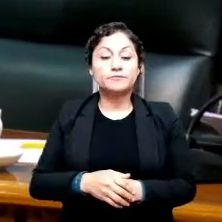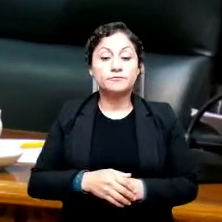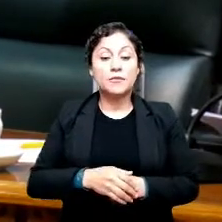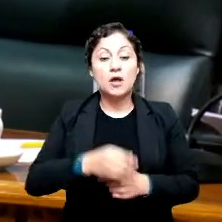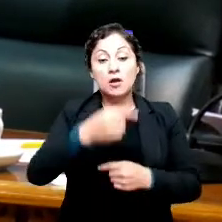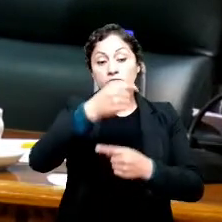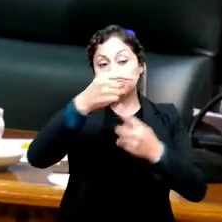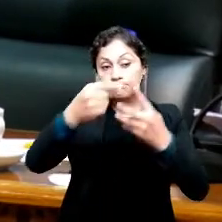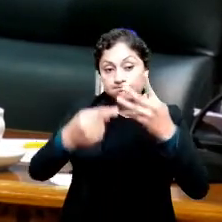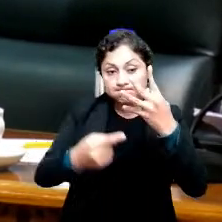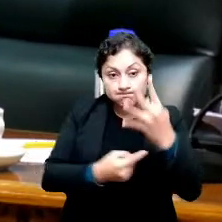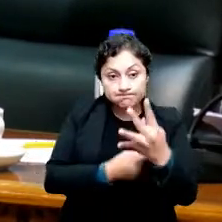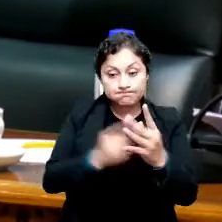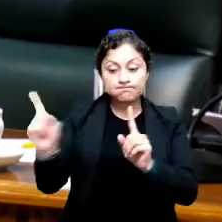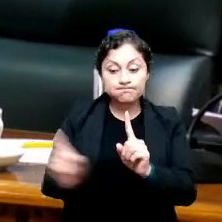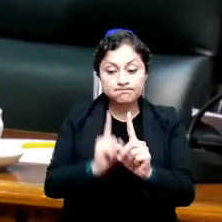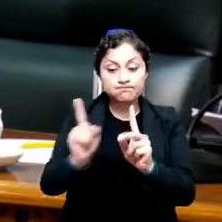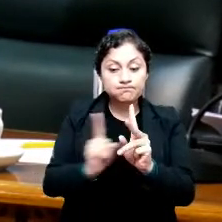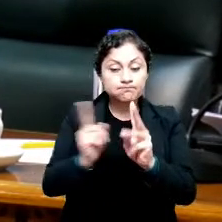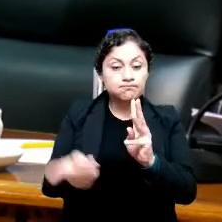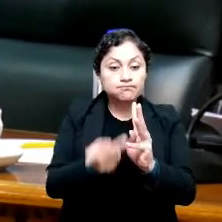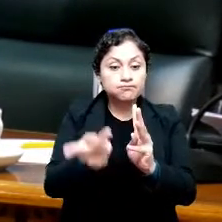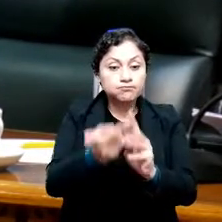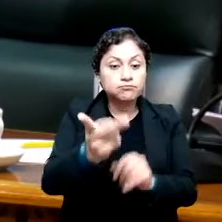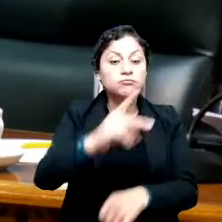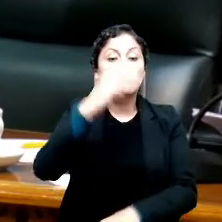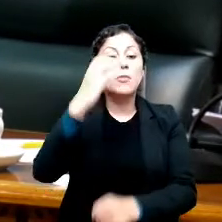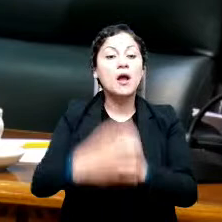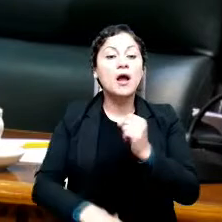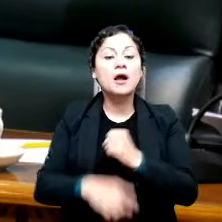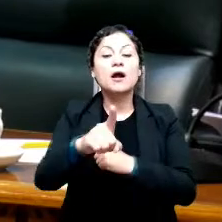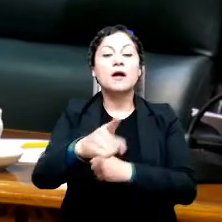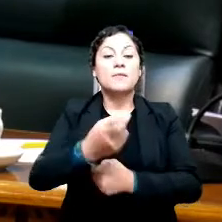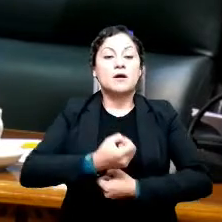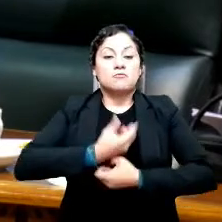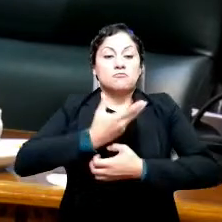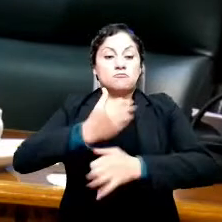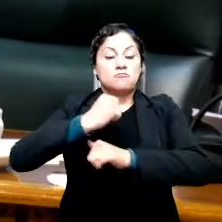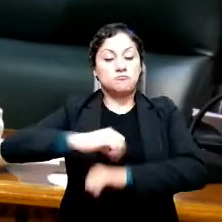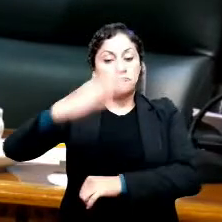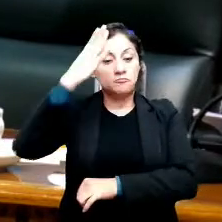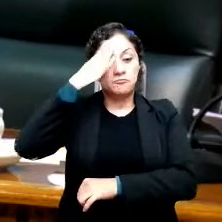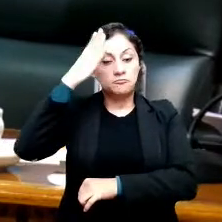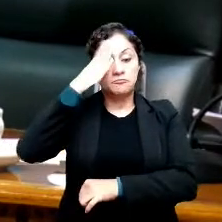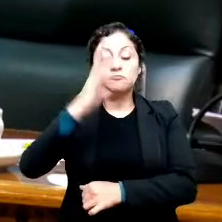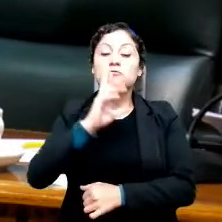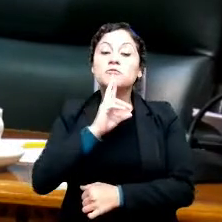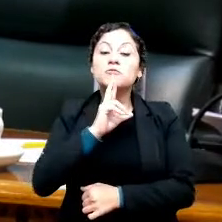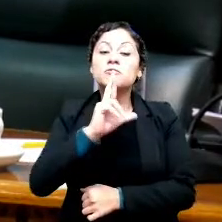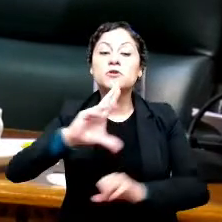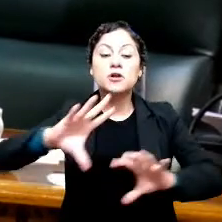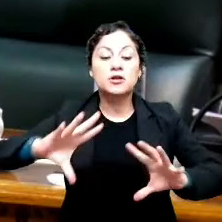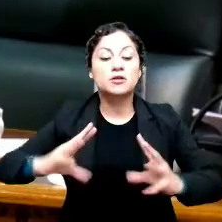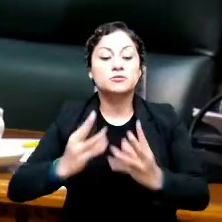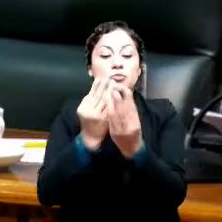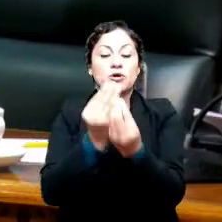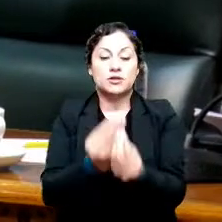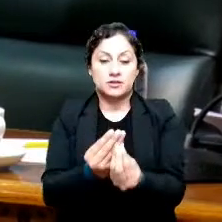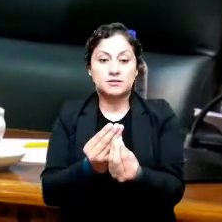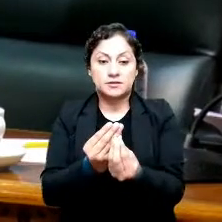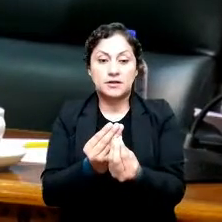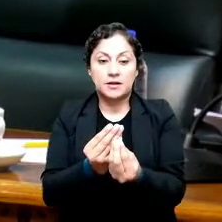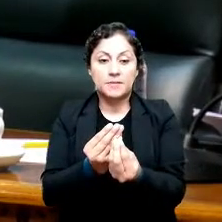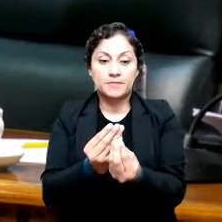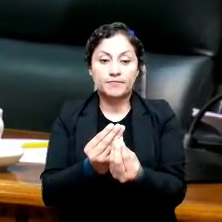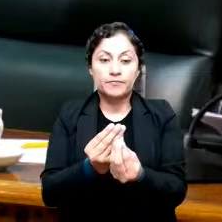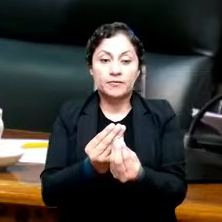las intervenciones, al servidor público compareciente en una sola exposición dará respuesta a cada una de las